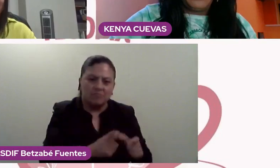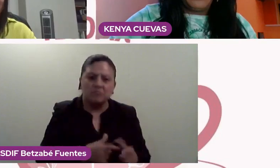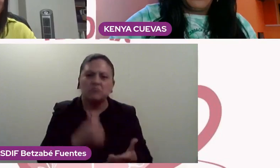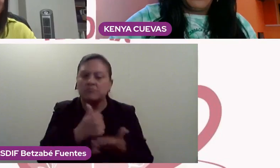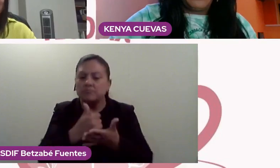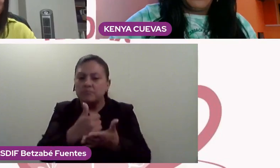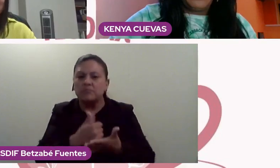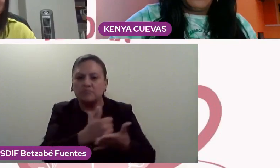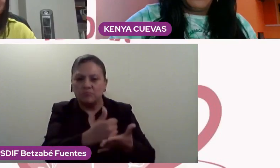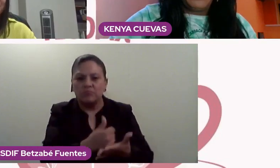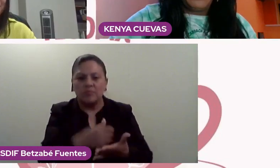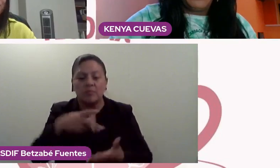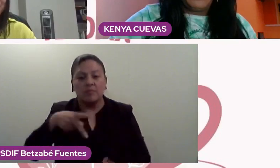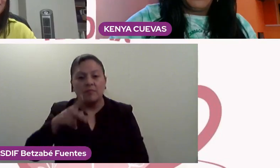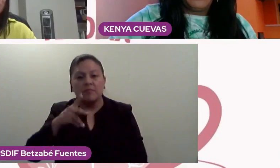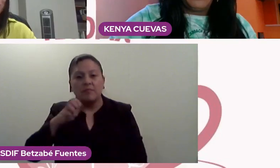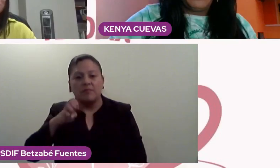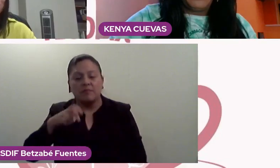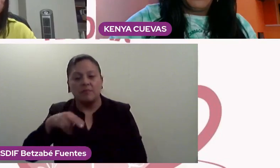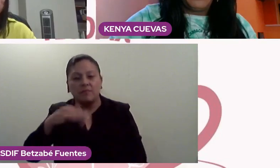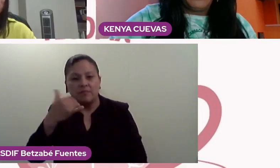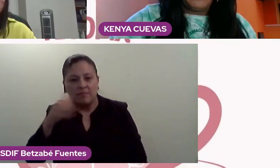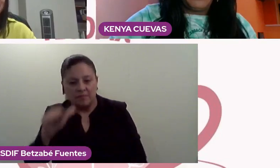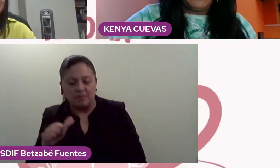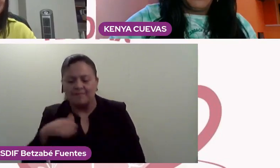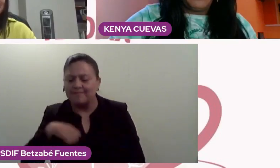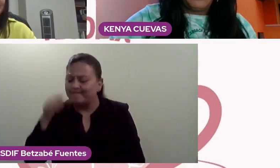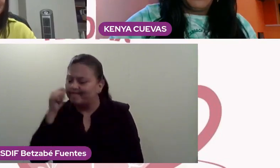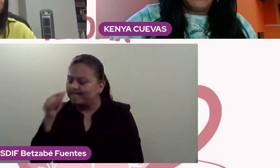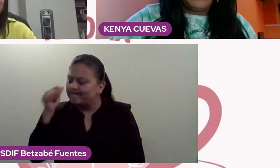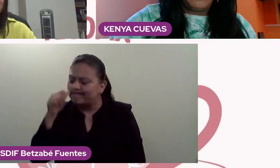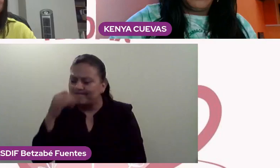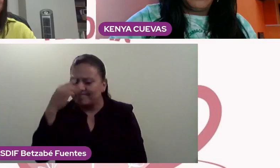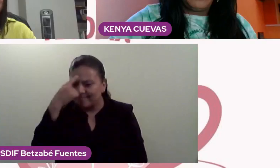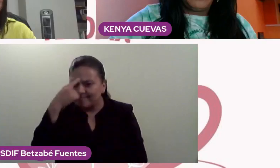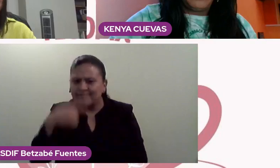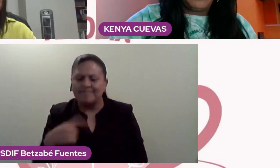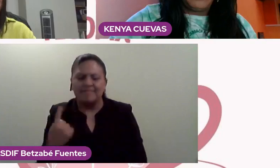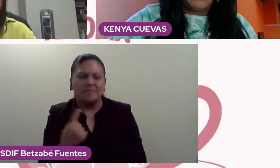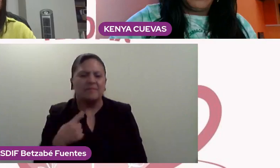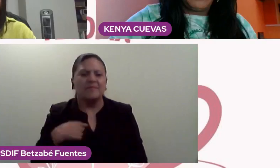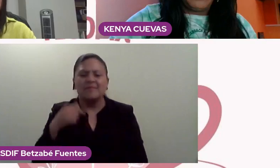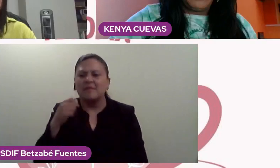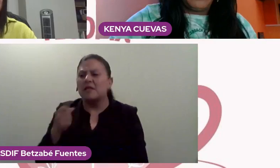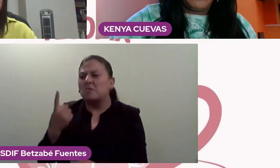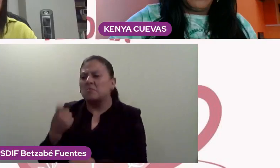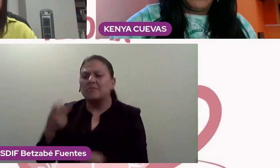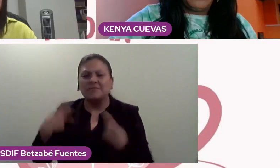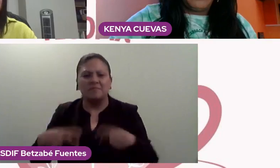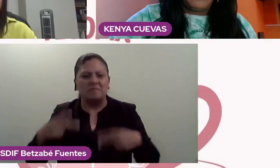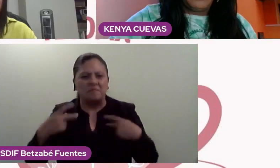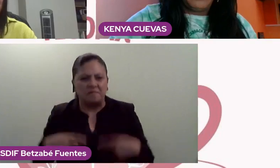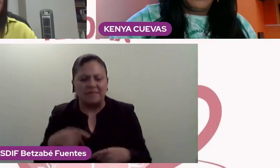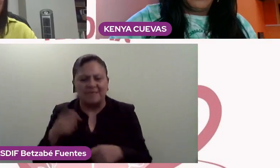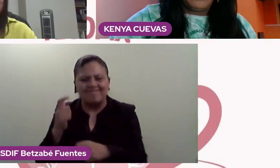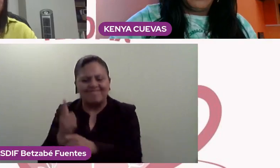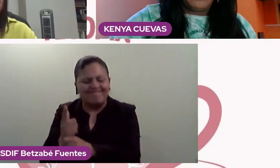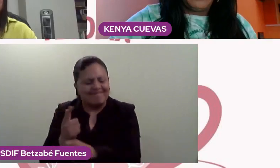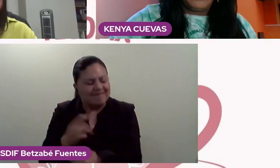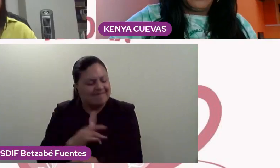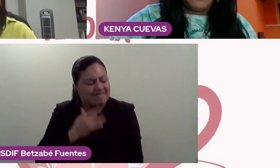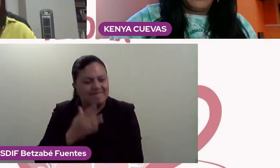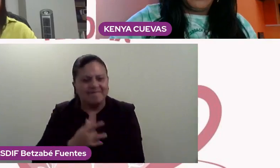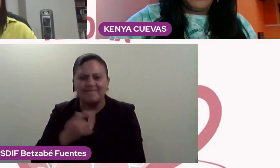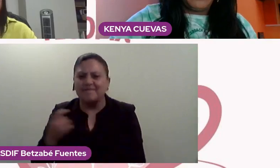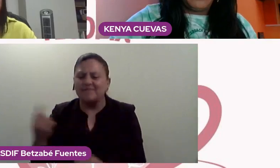una parte de ellas siempre se identifica con cada uno de estos grupos. Casa de las Muñecas Tiresias AC es una asociación constituida